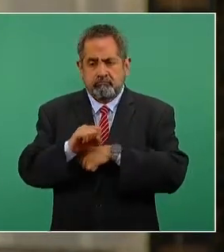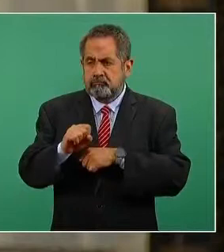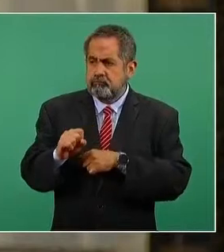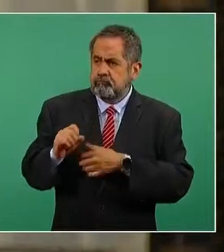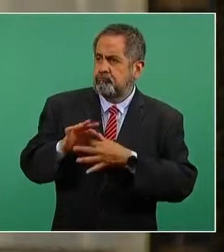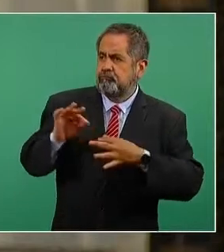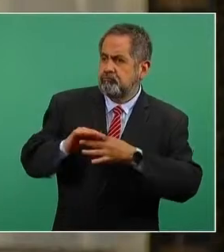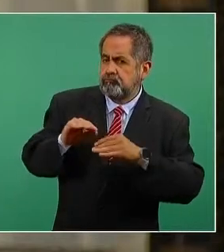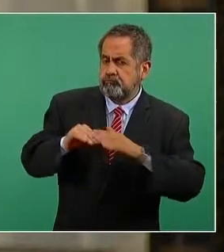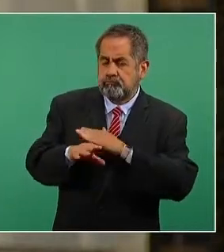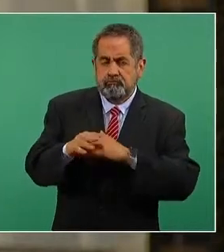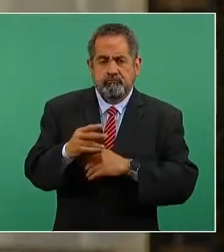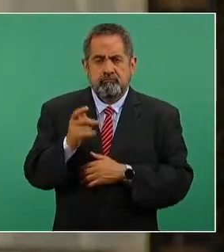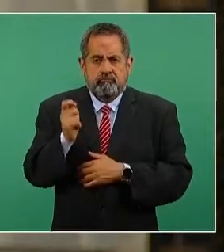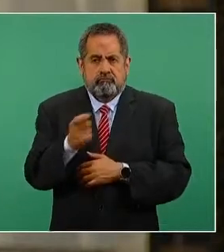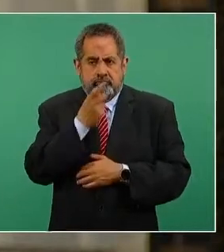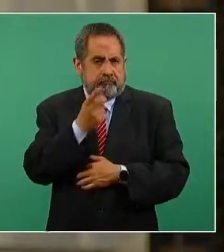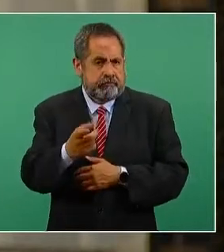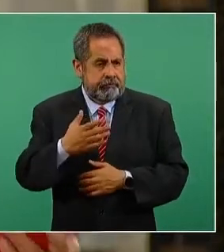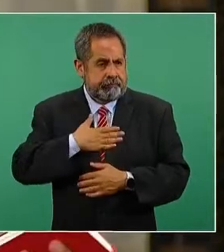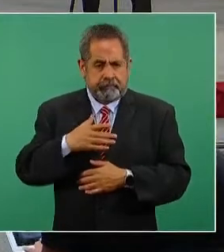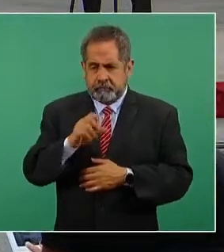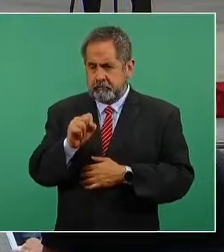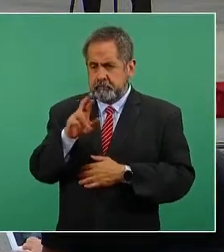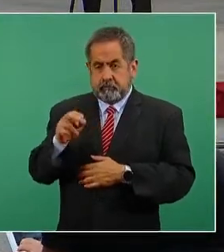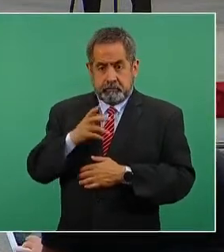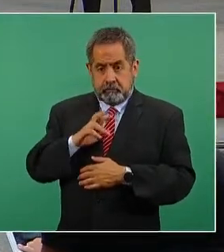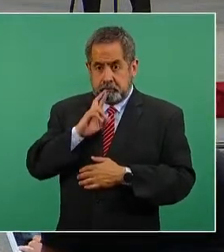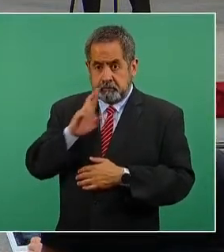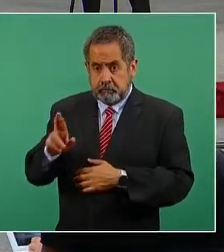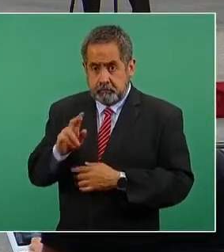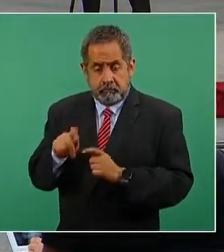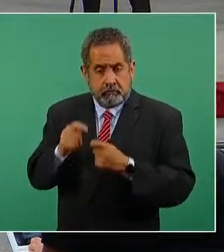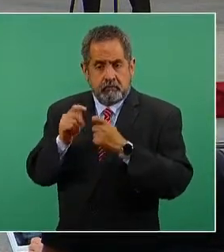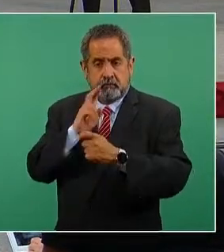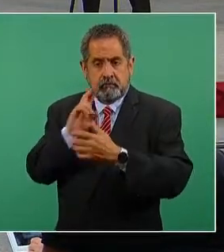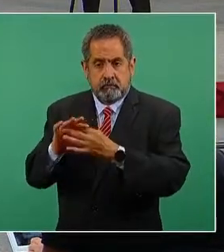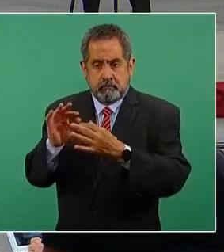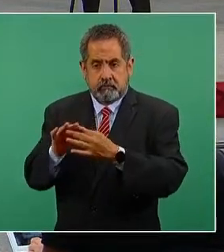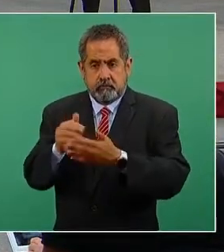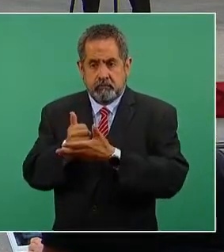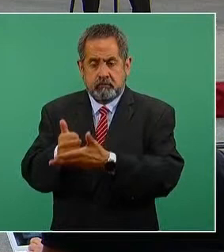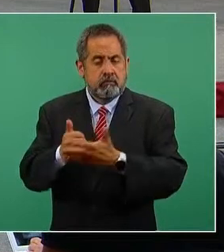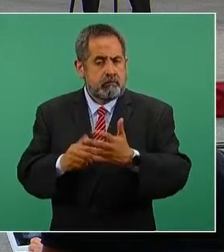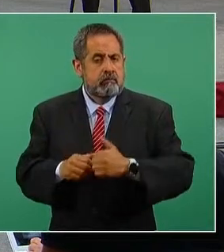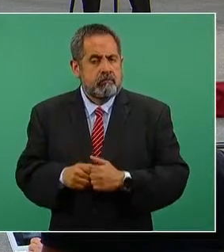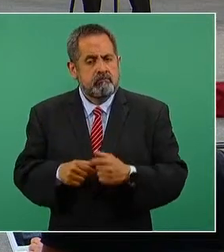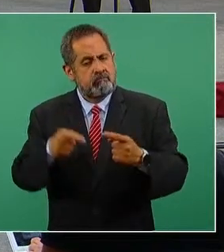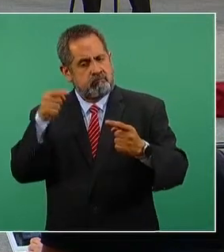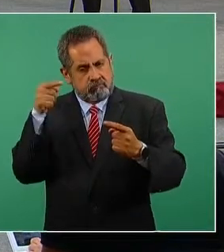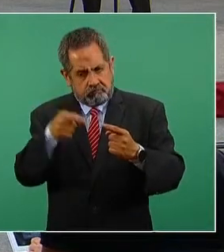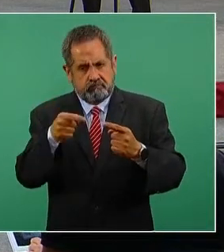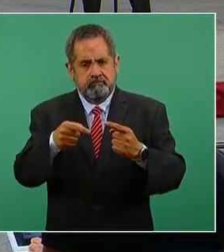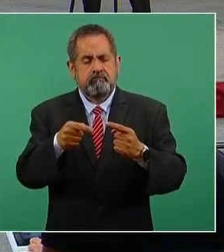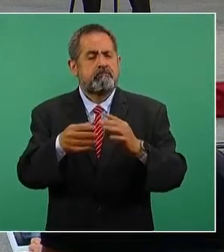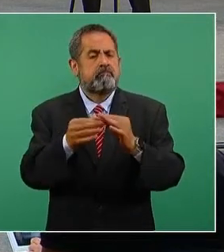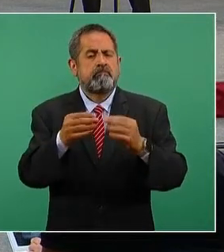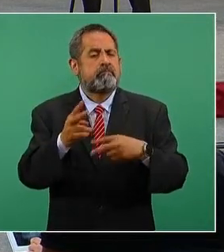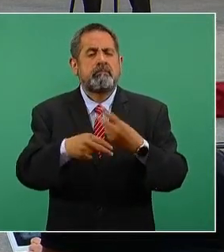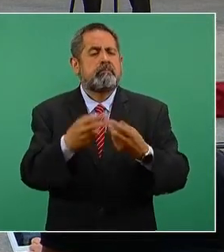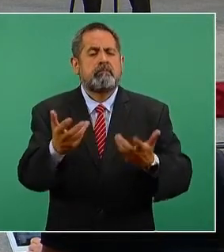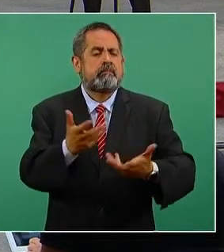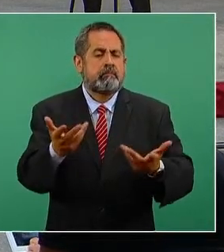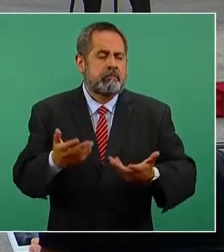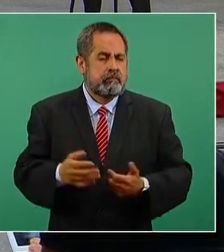se esclarecieran los delitos, si la Cancillería ya remitió alguna respuesta sobre eso. Y puntualmente, señor presidente, ¿qué se va a